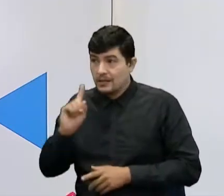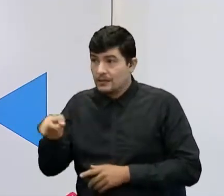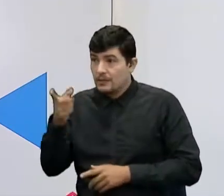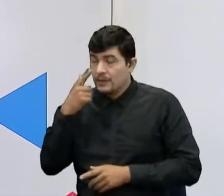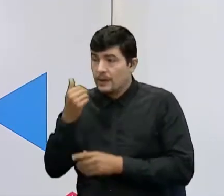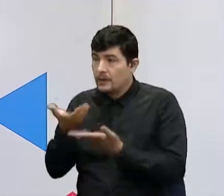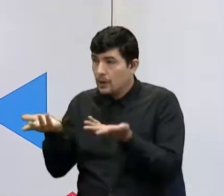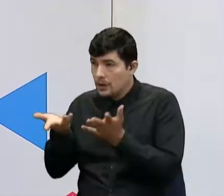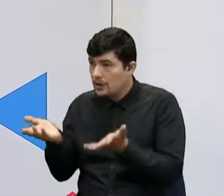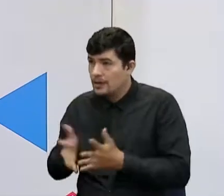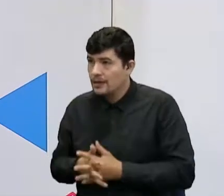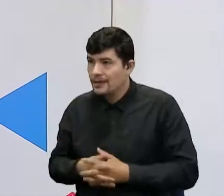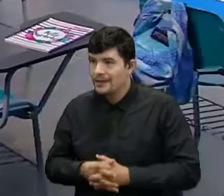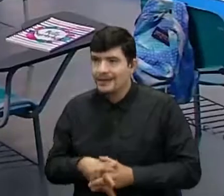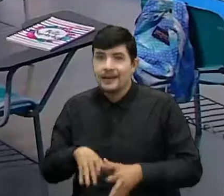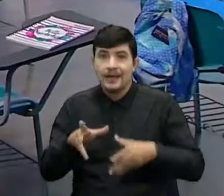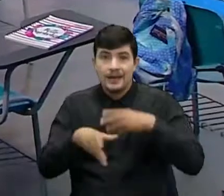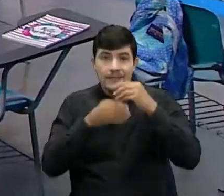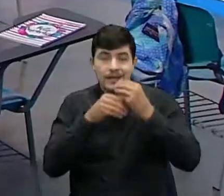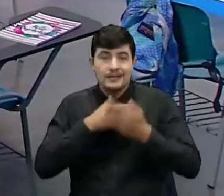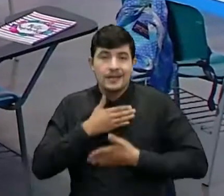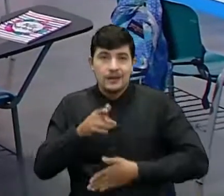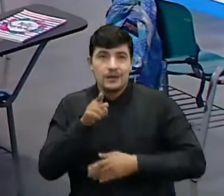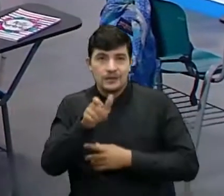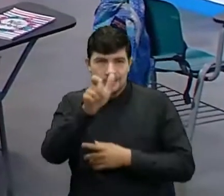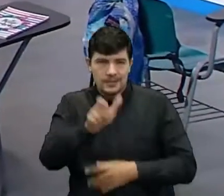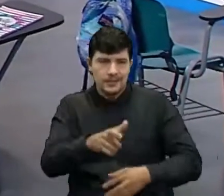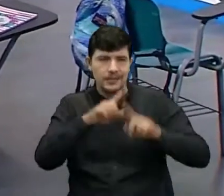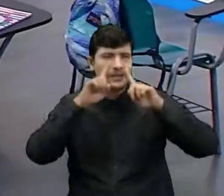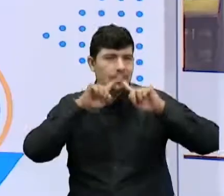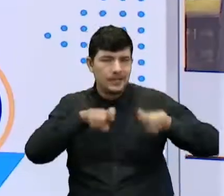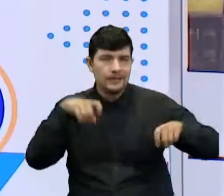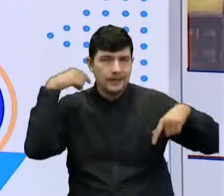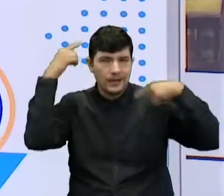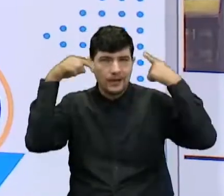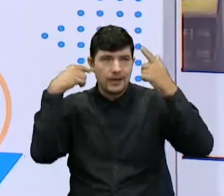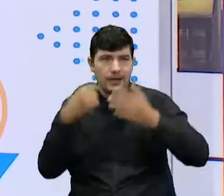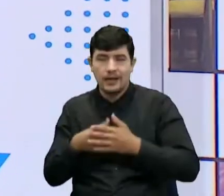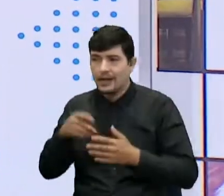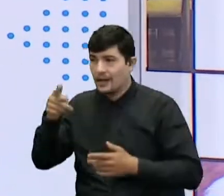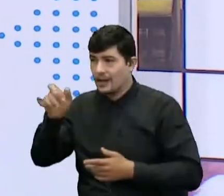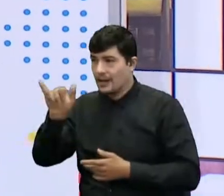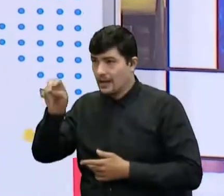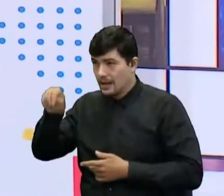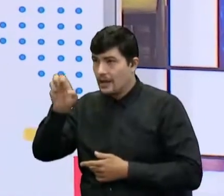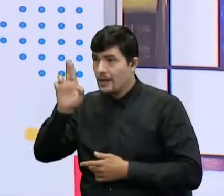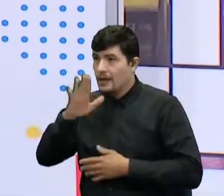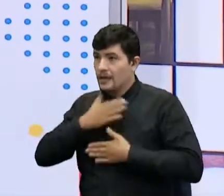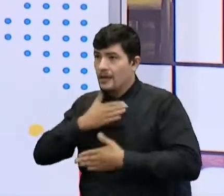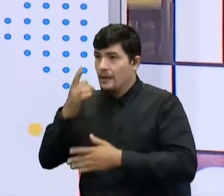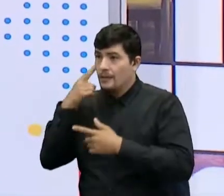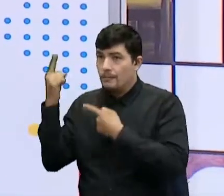en dónde? Científico loco Aquí está el científico loco Keiner, saludito para ti también Hola